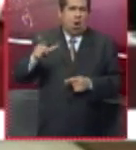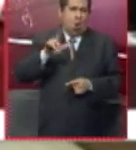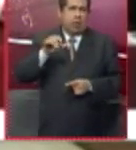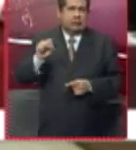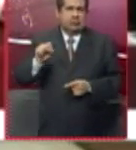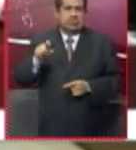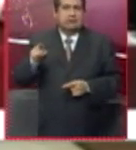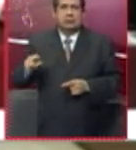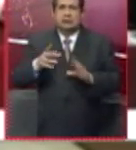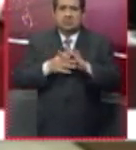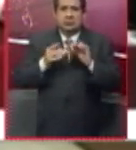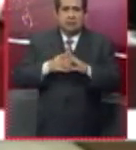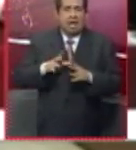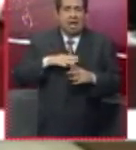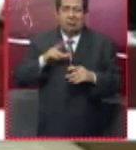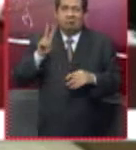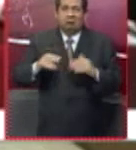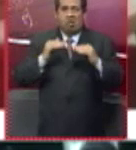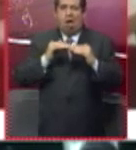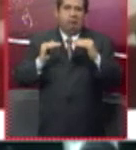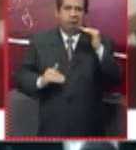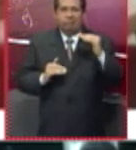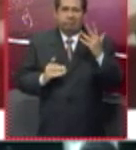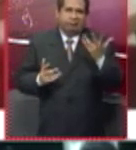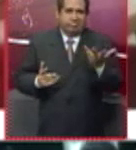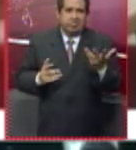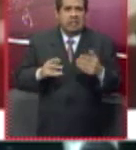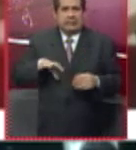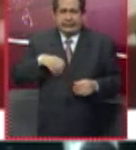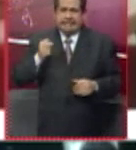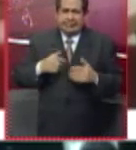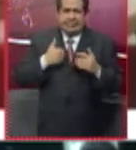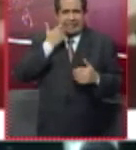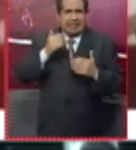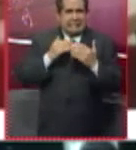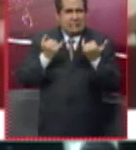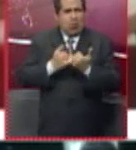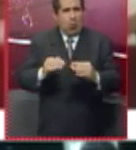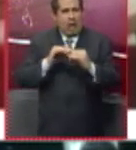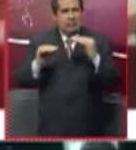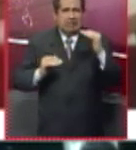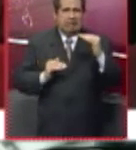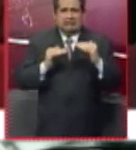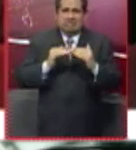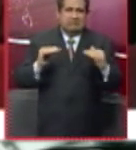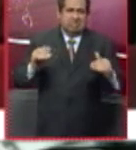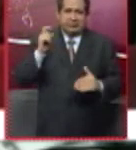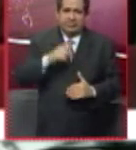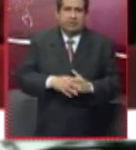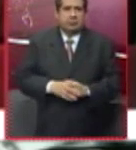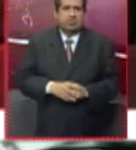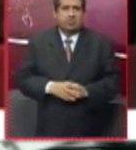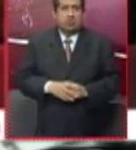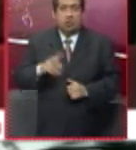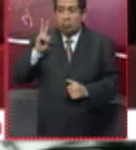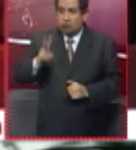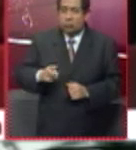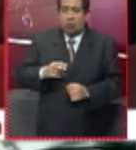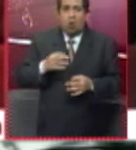Lemes la existencia de desigualdades sociales pese a los esfuerzos de las instituciones. No hay justicia en las